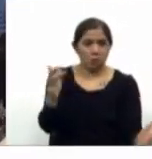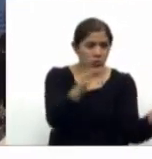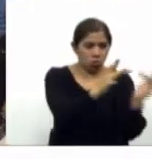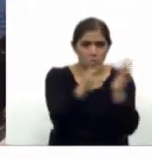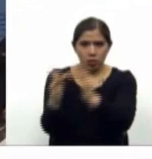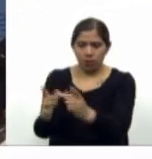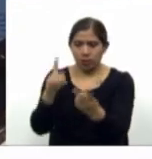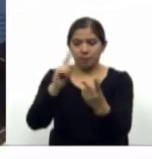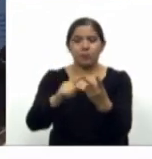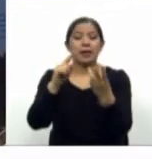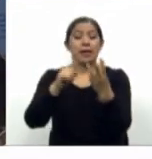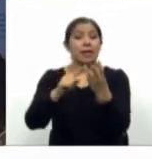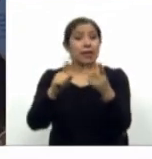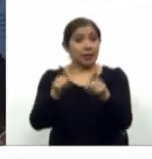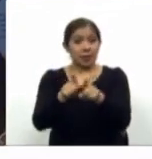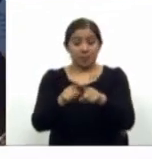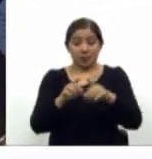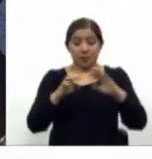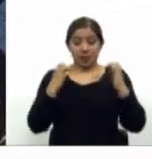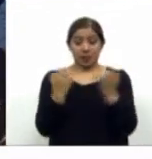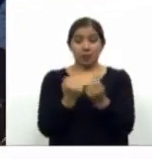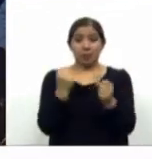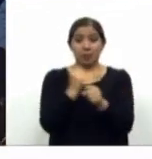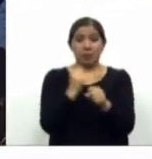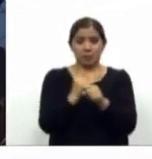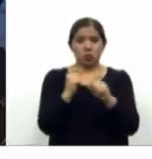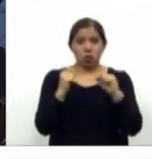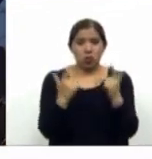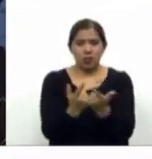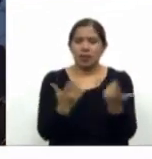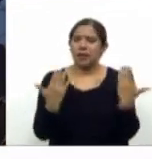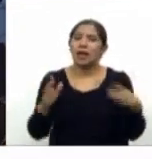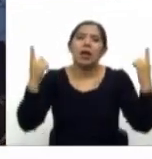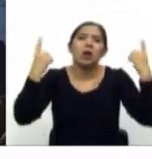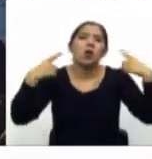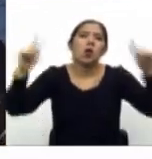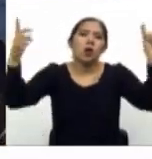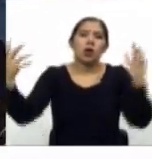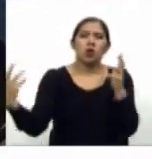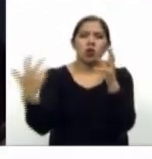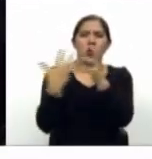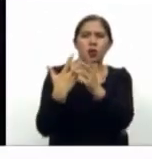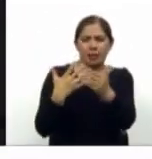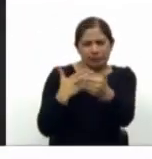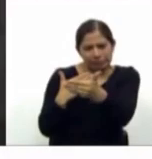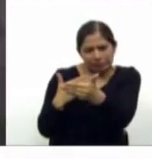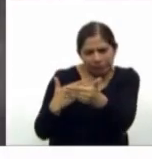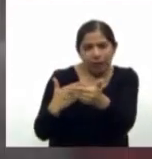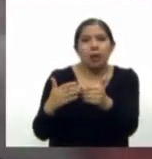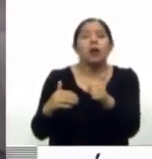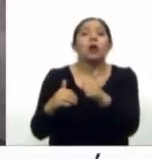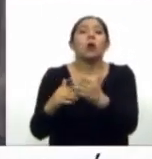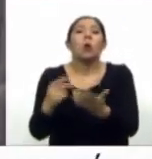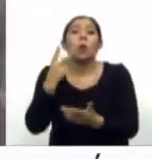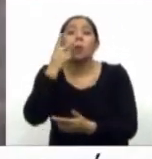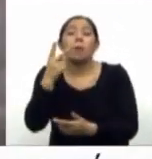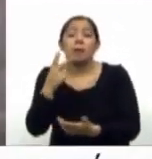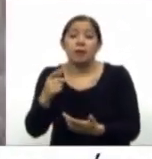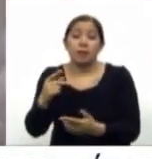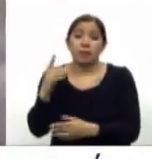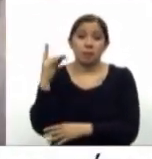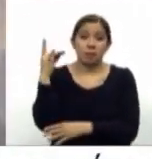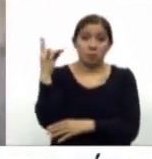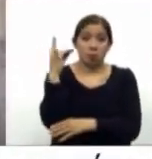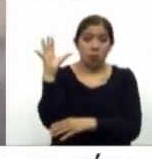trabajo social ha logrado hacer la coordinación mucho más estrecha para poder ver esta referencia a nivel nacional entre